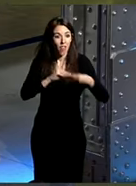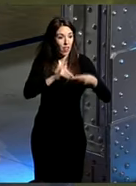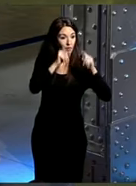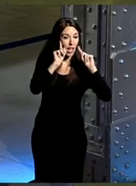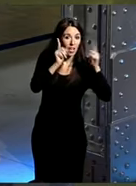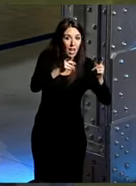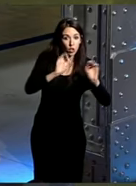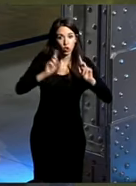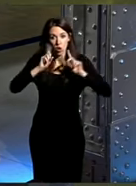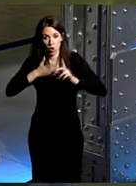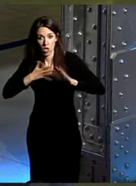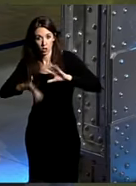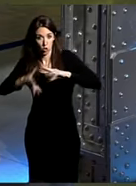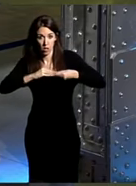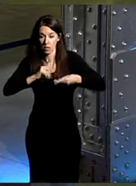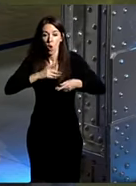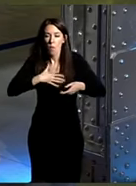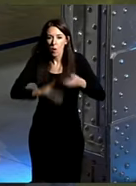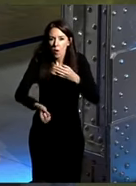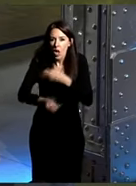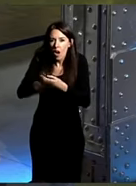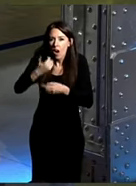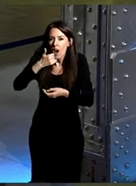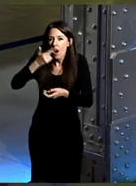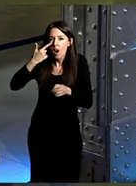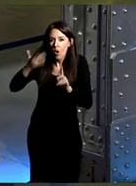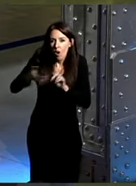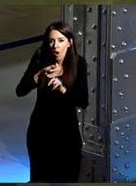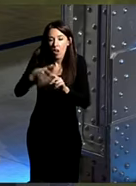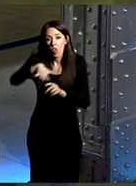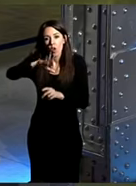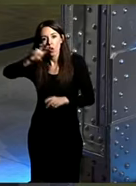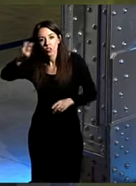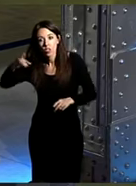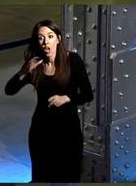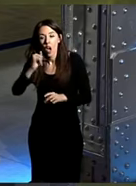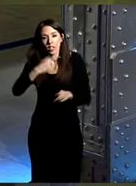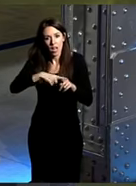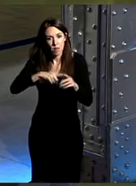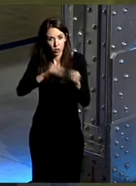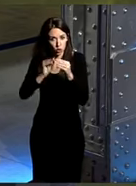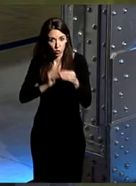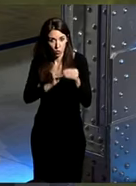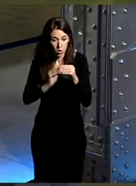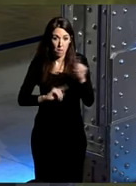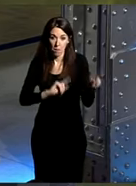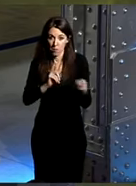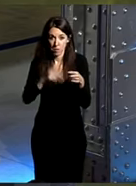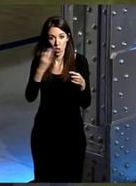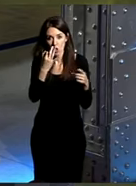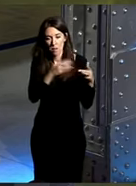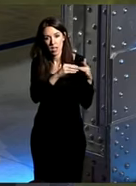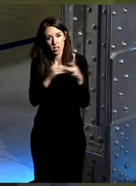caso o a mi caso, pero seguramente de ahí podemos encontrar, de ahí y de otros muchos lugares. Yo creo que sí hay unos elementos comunes. Lo primero, tiene que haber